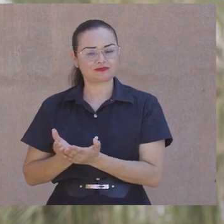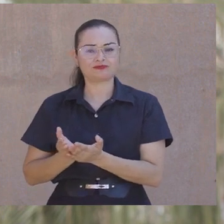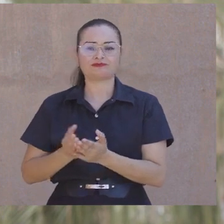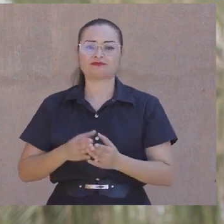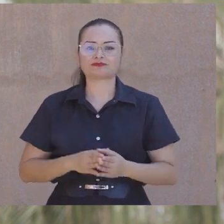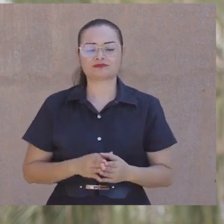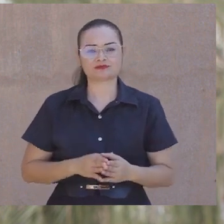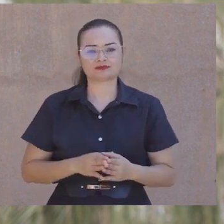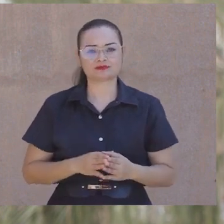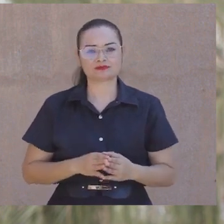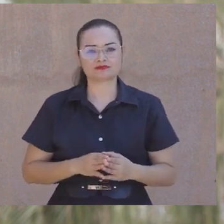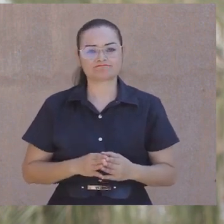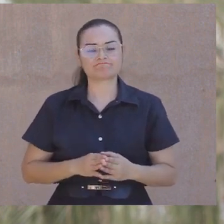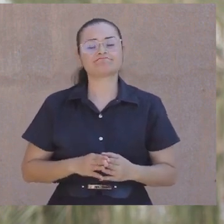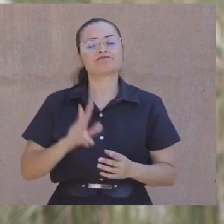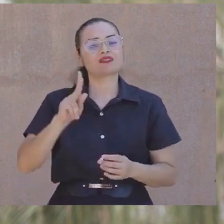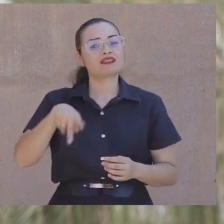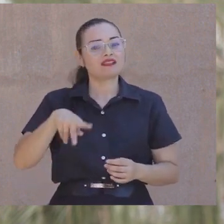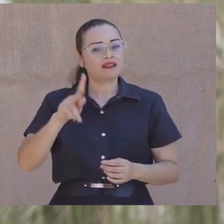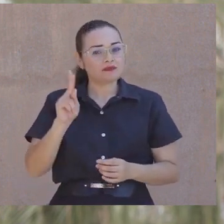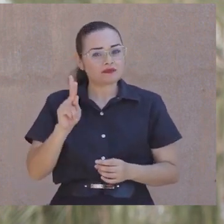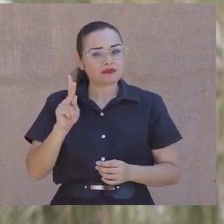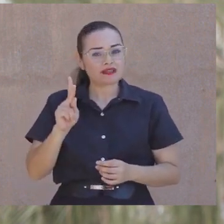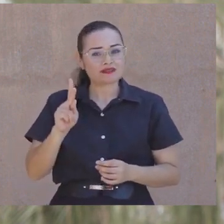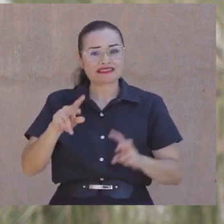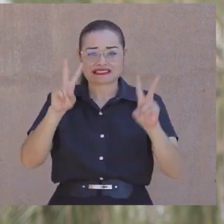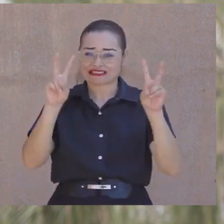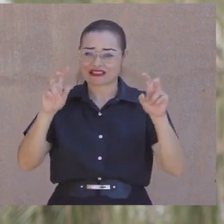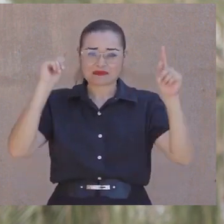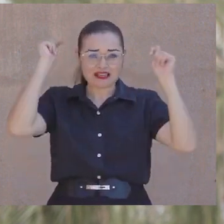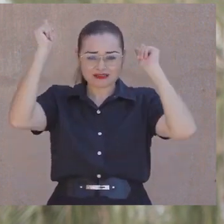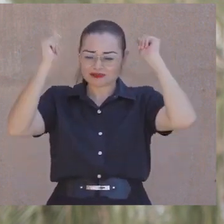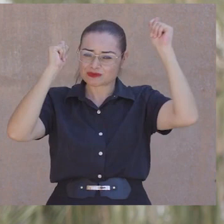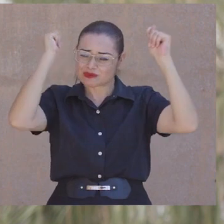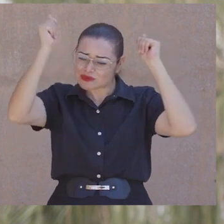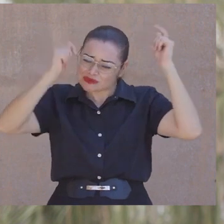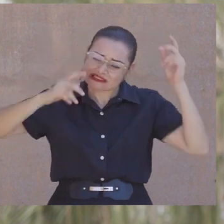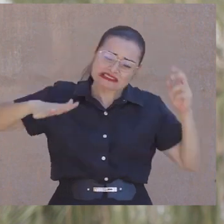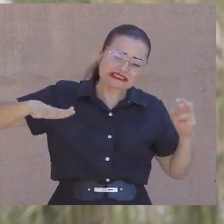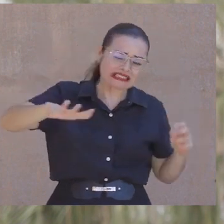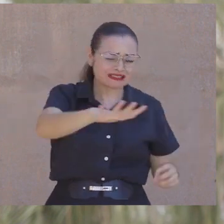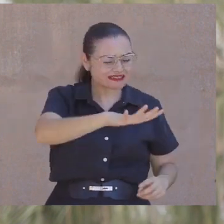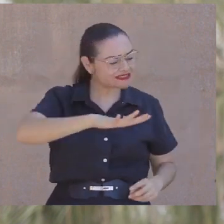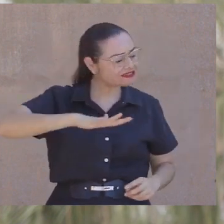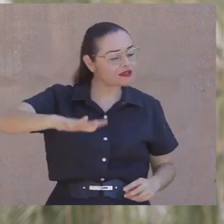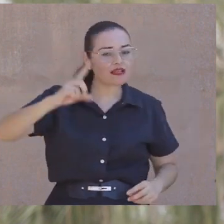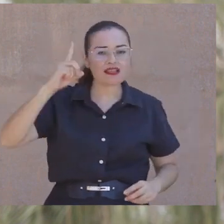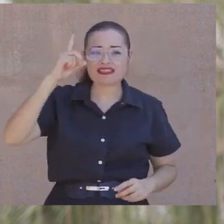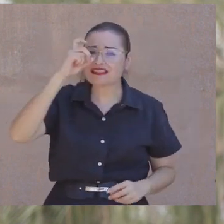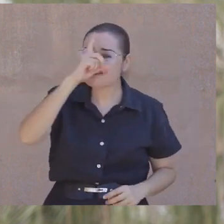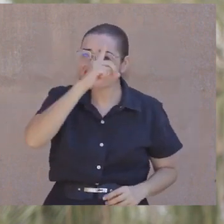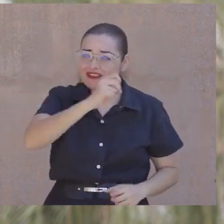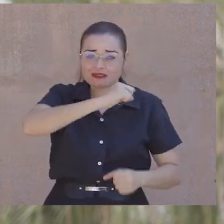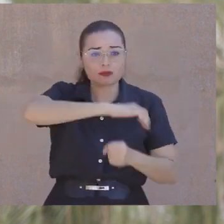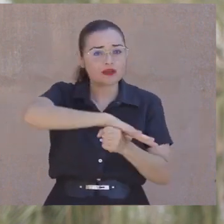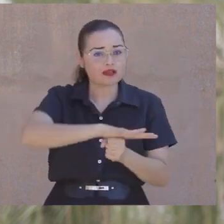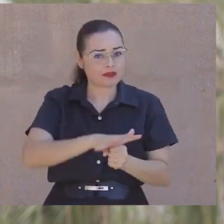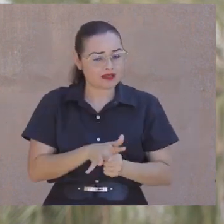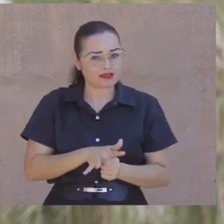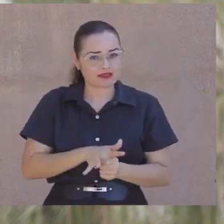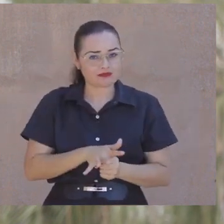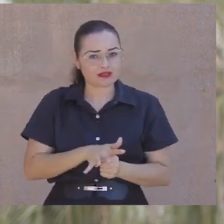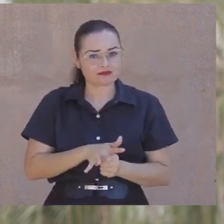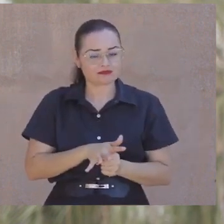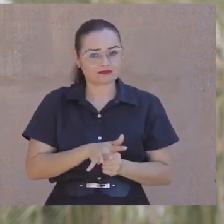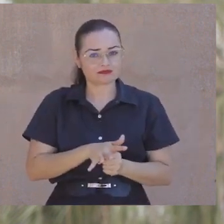países y a todas las economías desafortunadamente el turismo ha sido uno de los sectores más afectados por